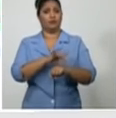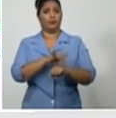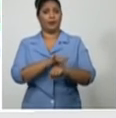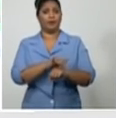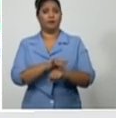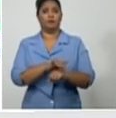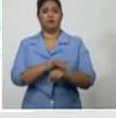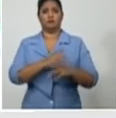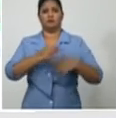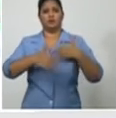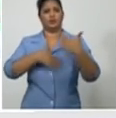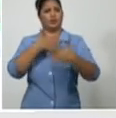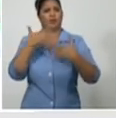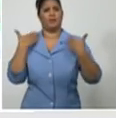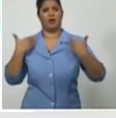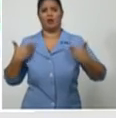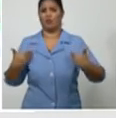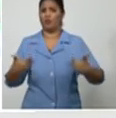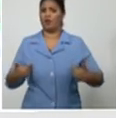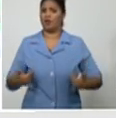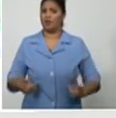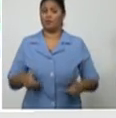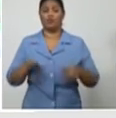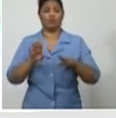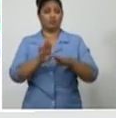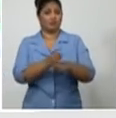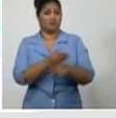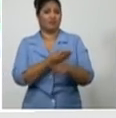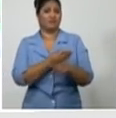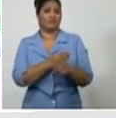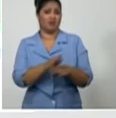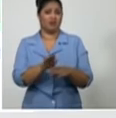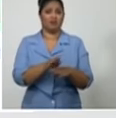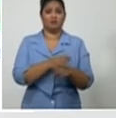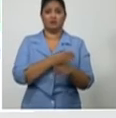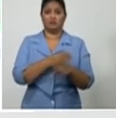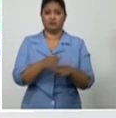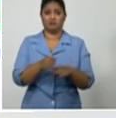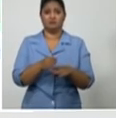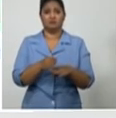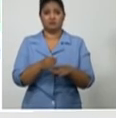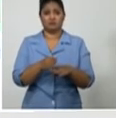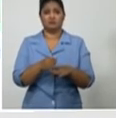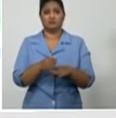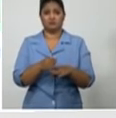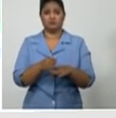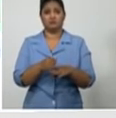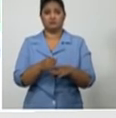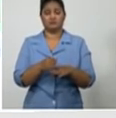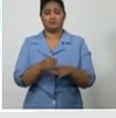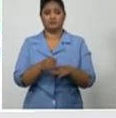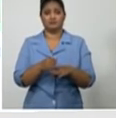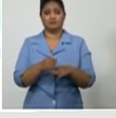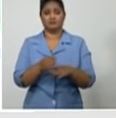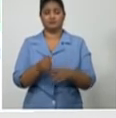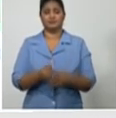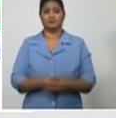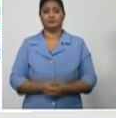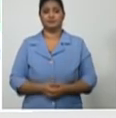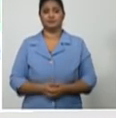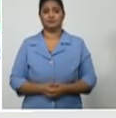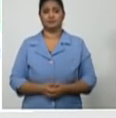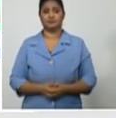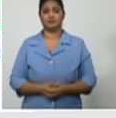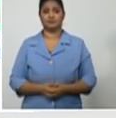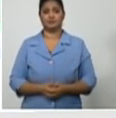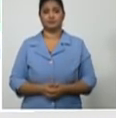problemas que la acompañaban, entre ellos limitación, amputación de ambos miembros inferiores. Contacto de un caso